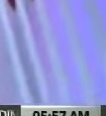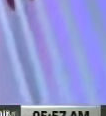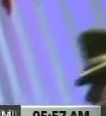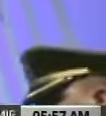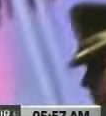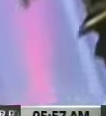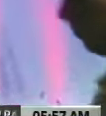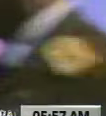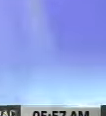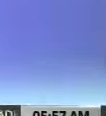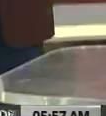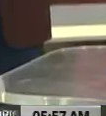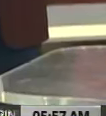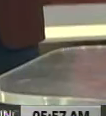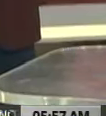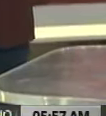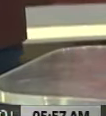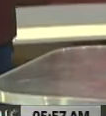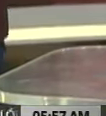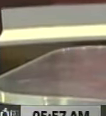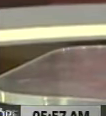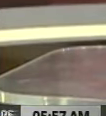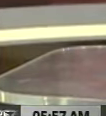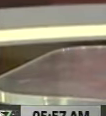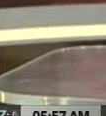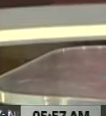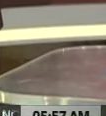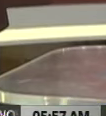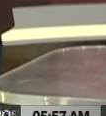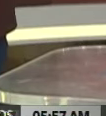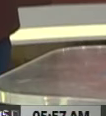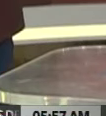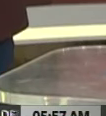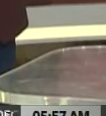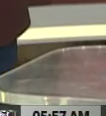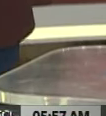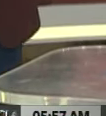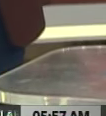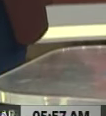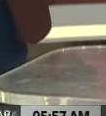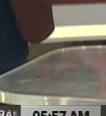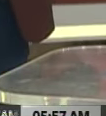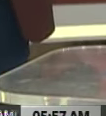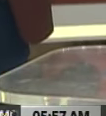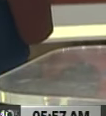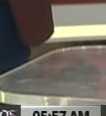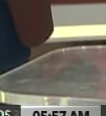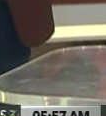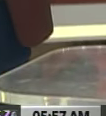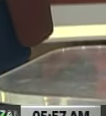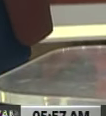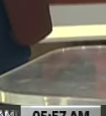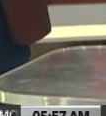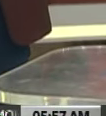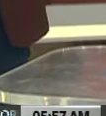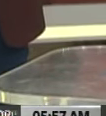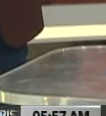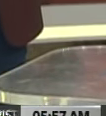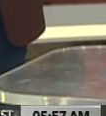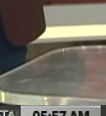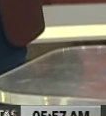el general del pueblo soberano. Más adelante vamos a ver estas imágenes y obviamente el acto central, porque allí comienza todo lo que posteriormente se